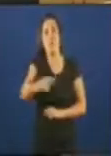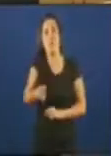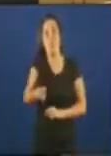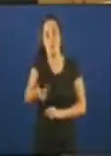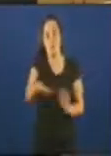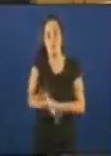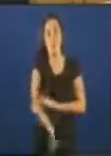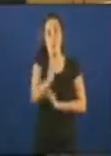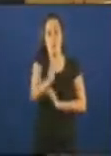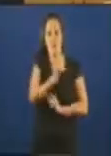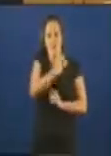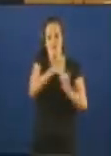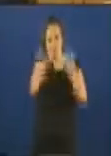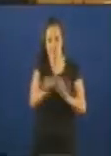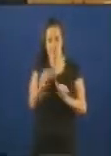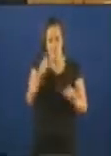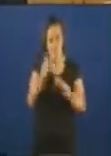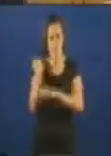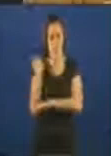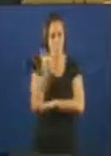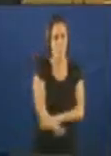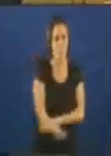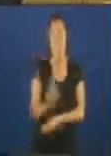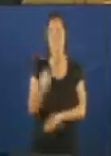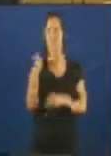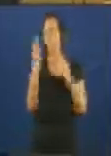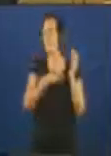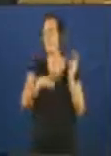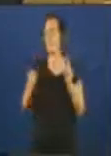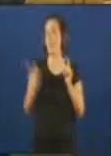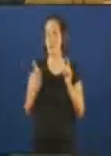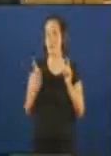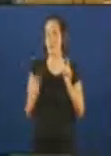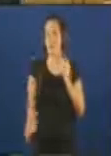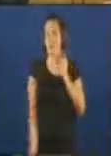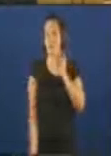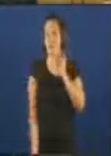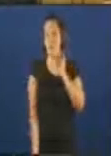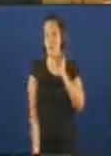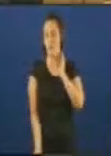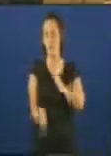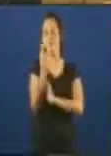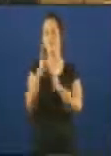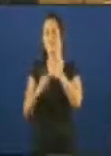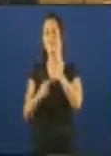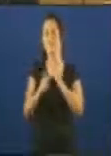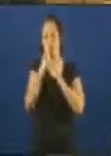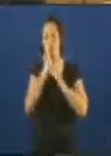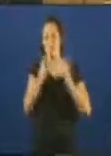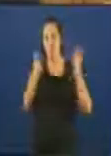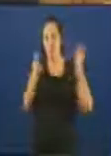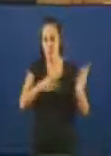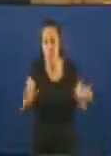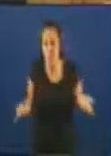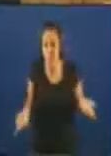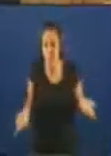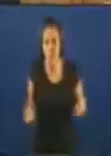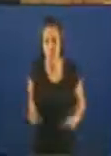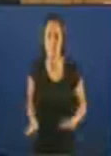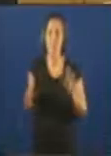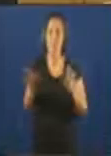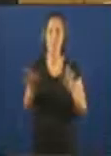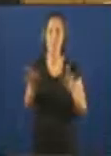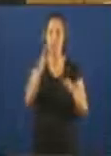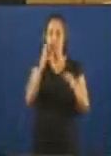financeiras propias. Non contempla a posibilidade de convertir a Barreras nun asteleiro público galego, pero iso sí, non